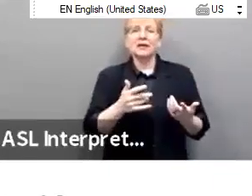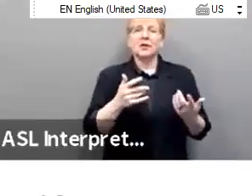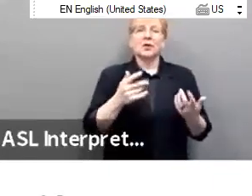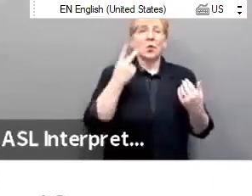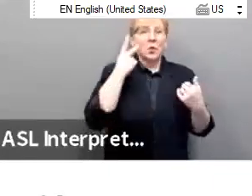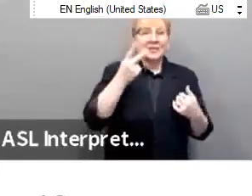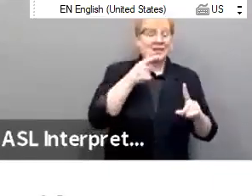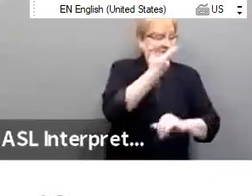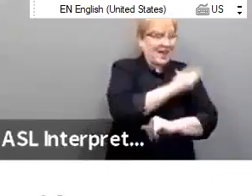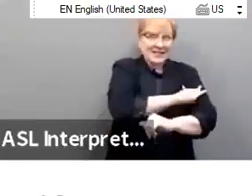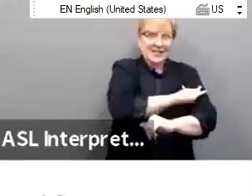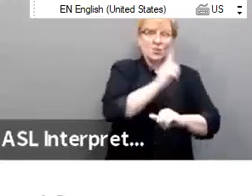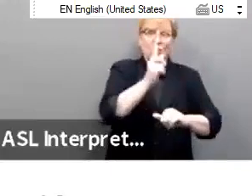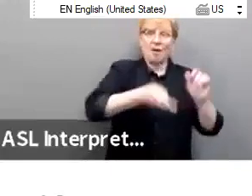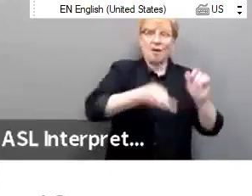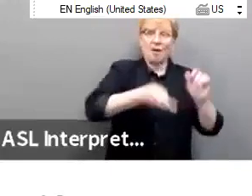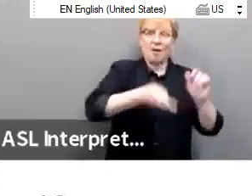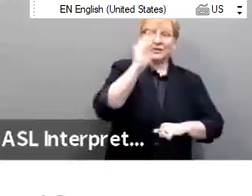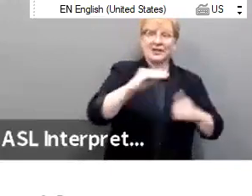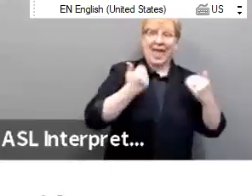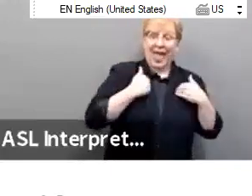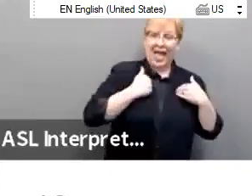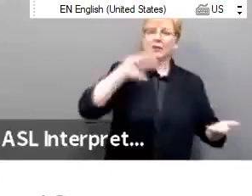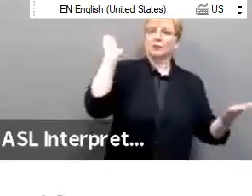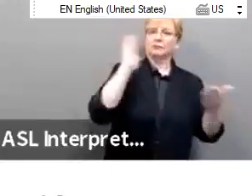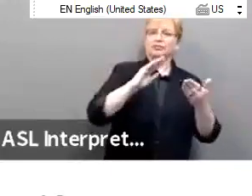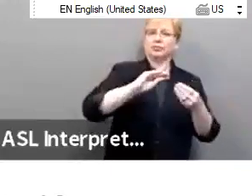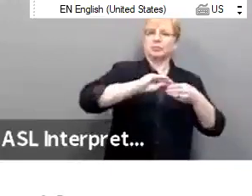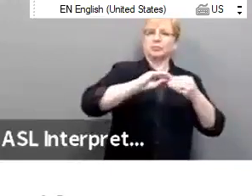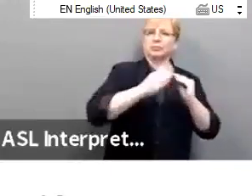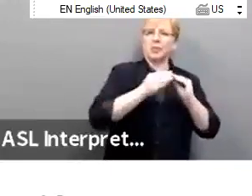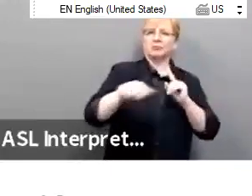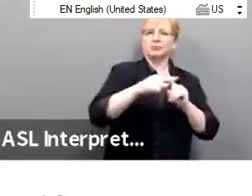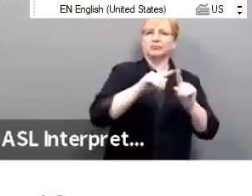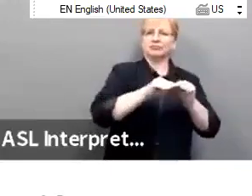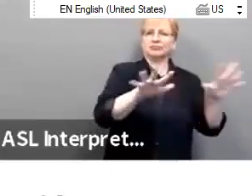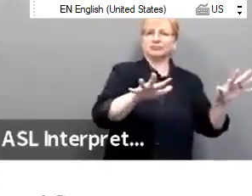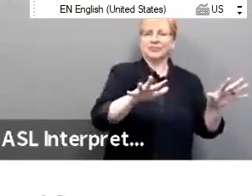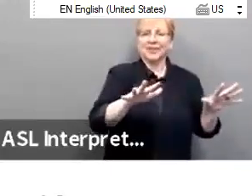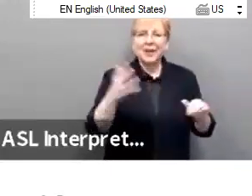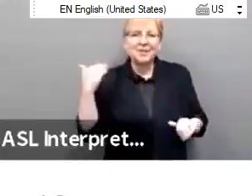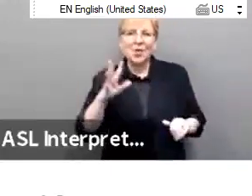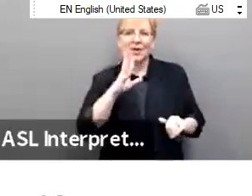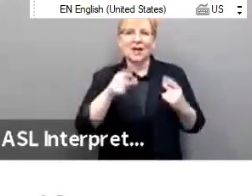ahí por quizás 80% para el día de ayer.